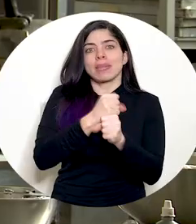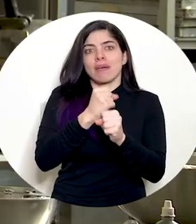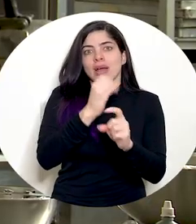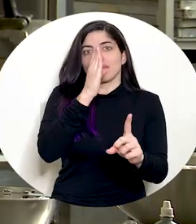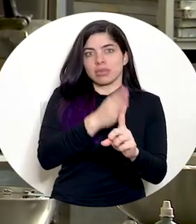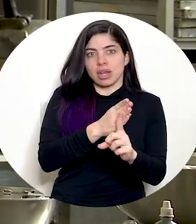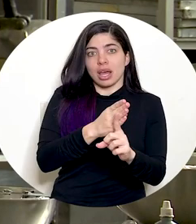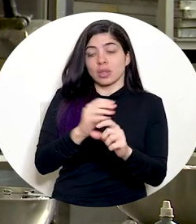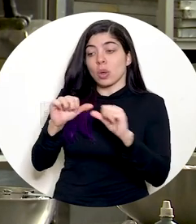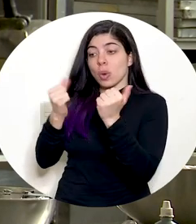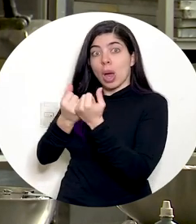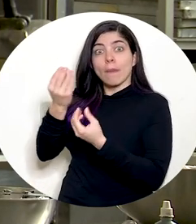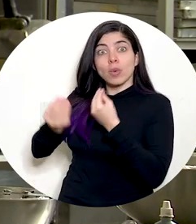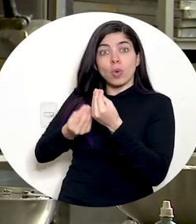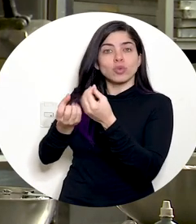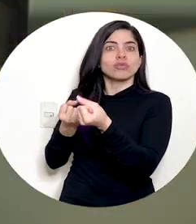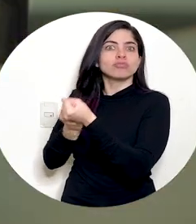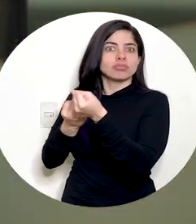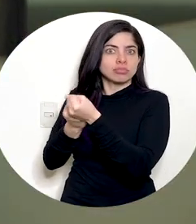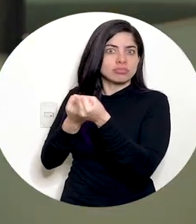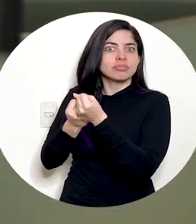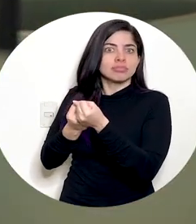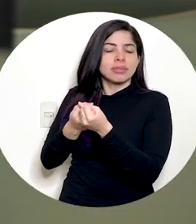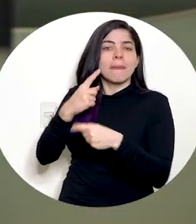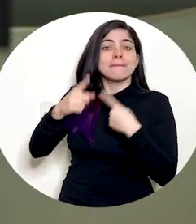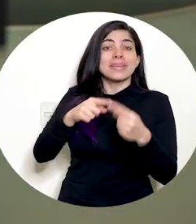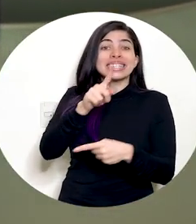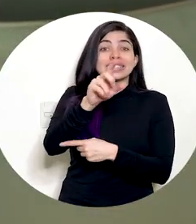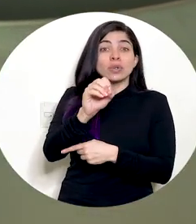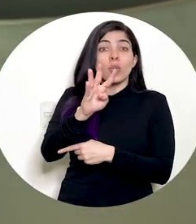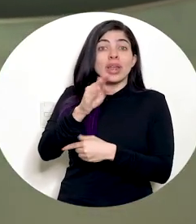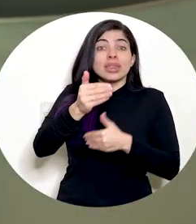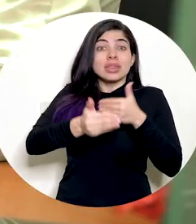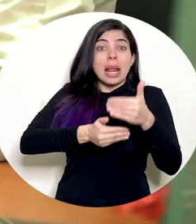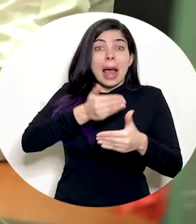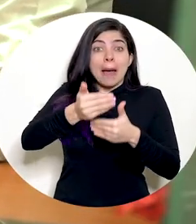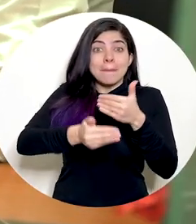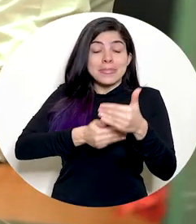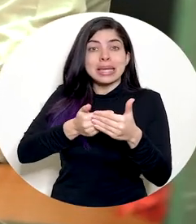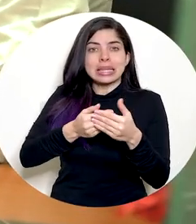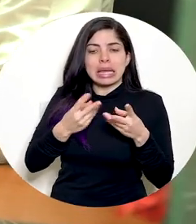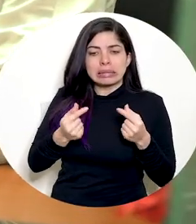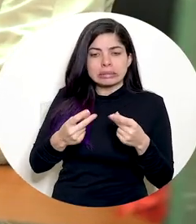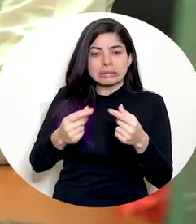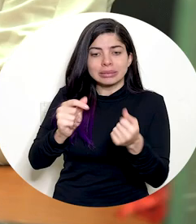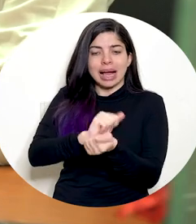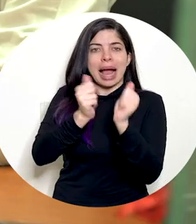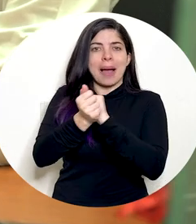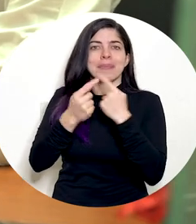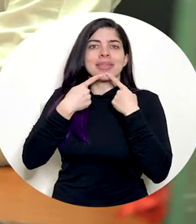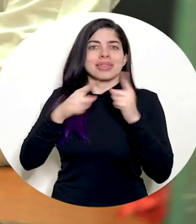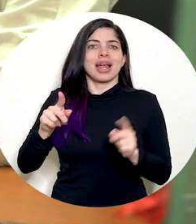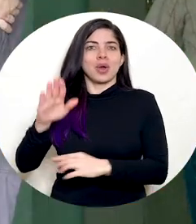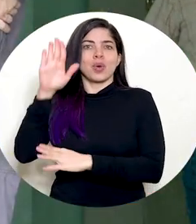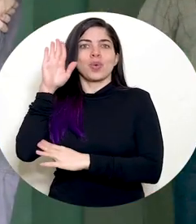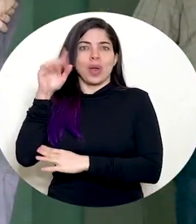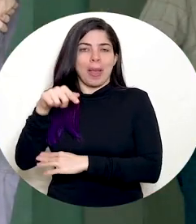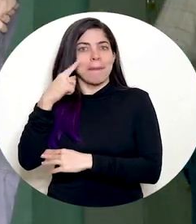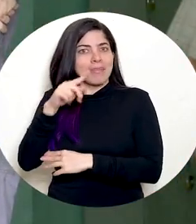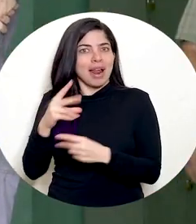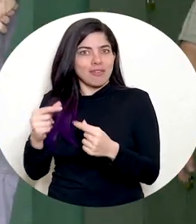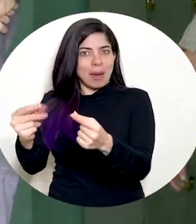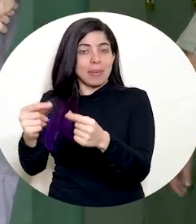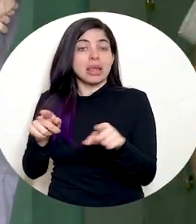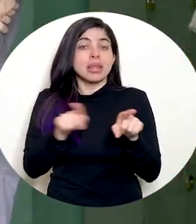directos. Apoyo al sector productivo. Agilizaremos 104 trámites por medio de declaración jurada.